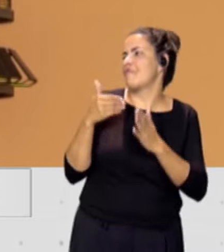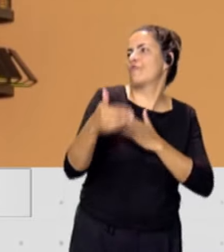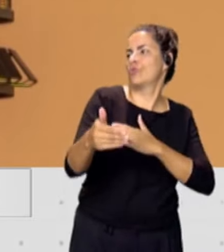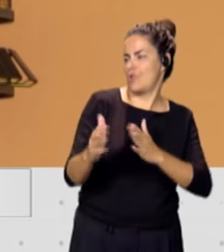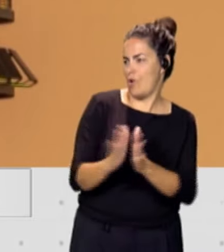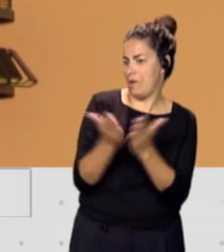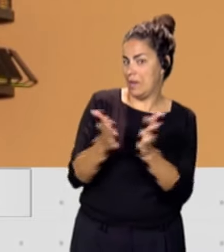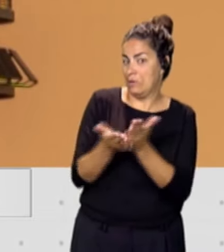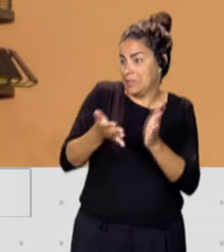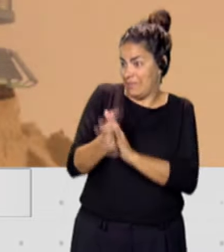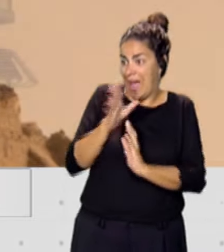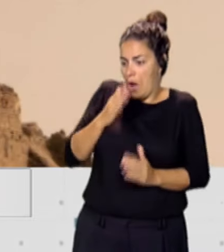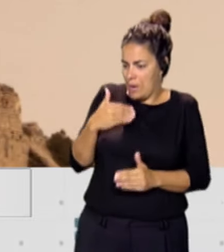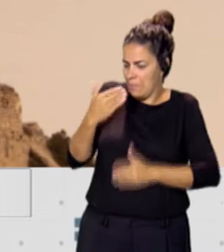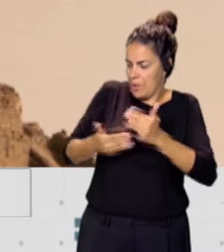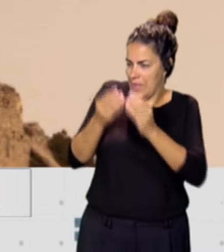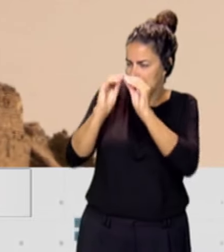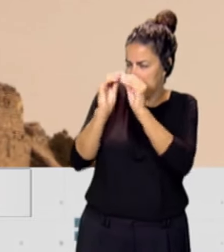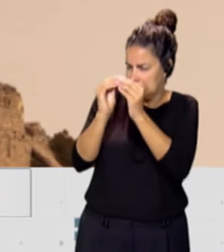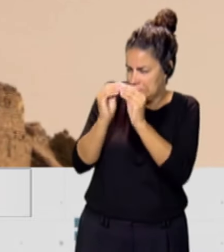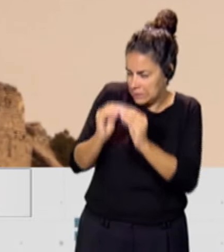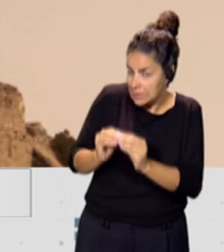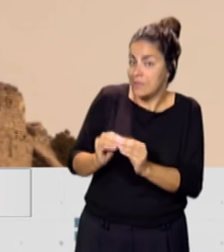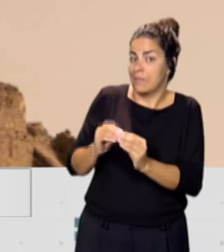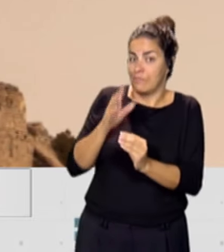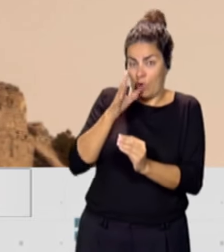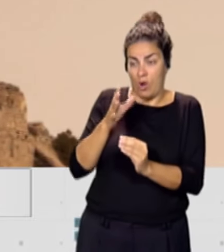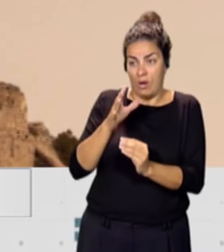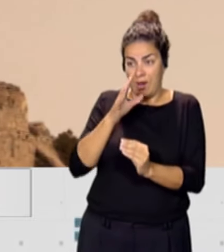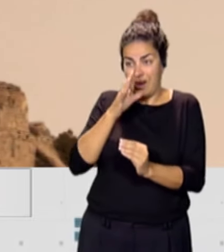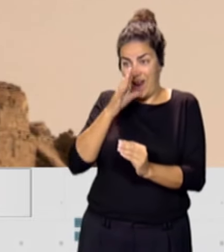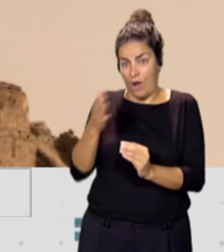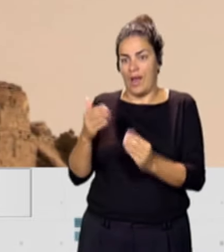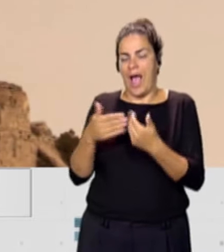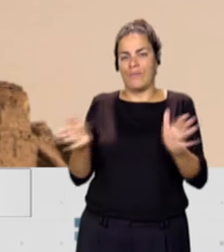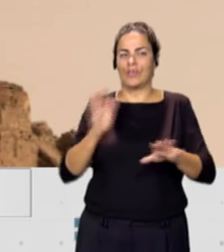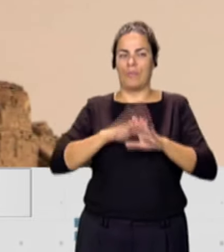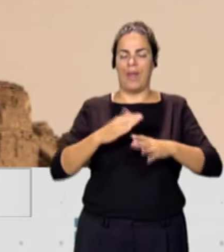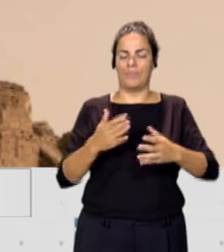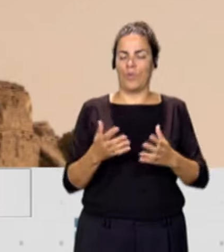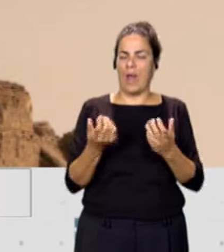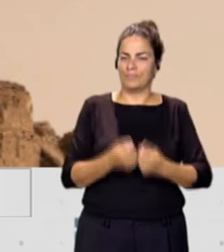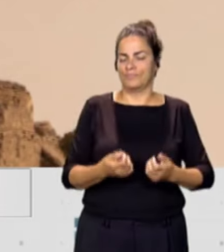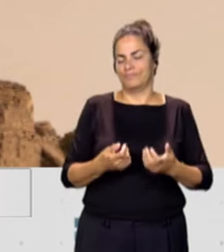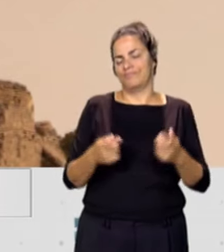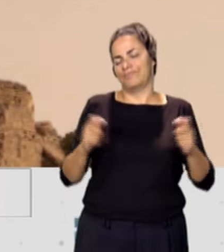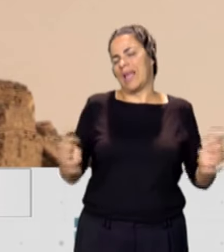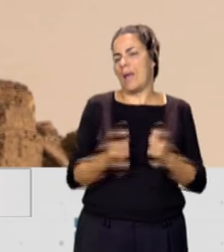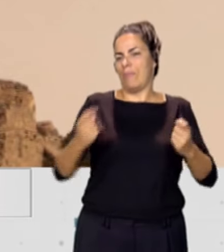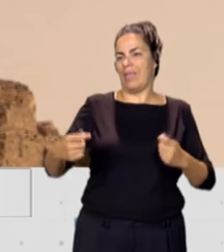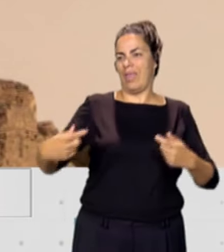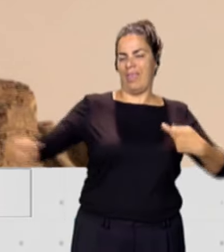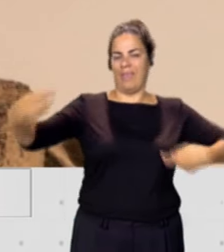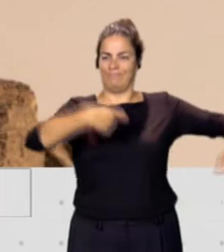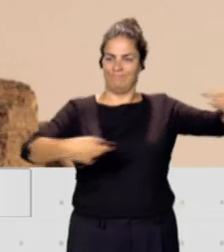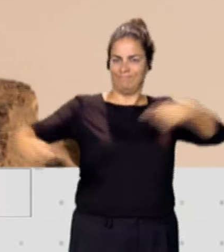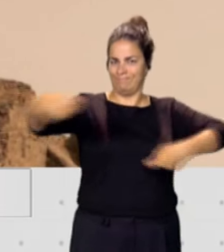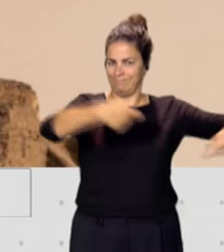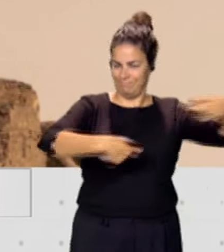germen en proceso porque está abierto ahora mismo una campaña de crowfunding de micromecenazgo para que la gente colabore para hacerlo una